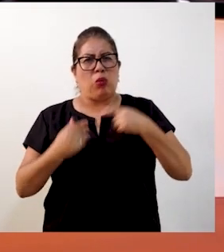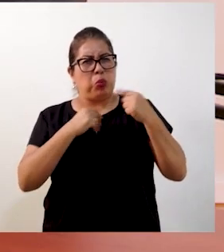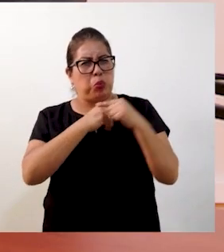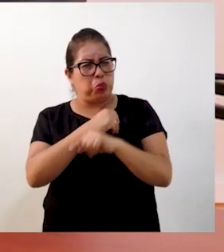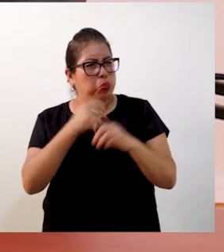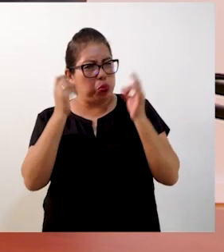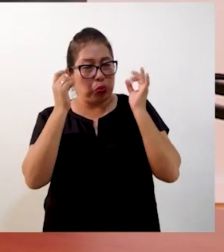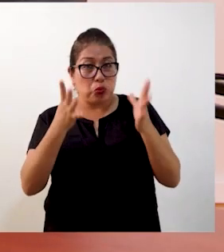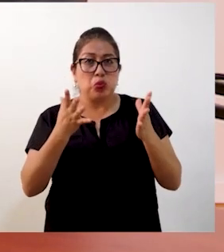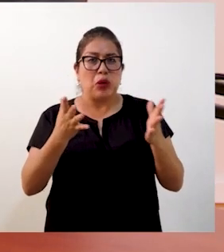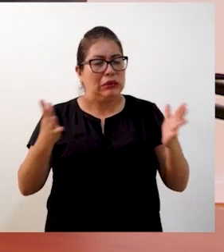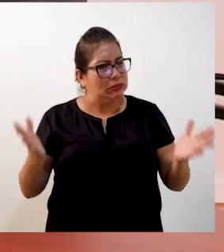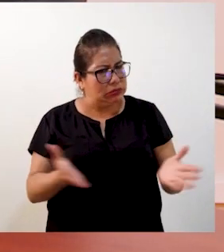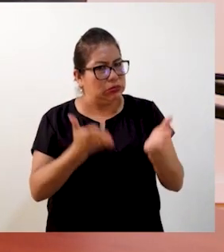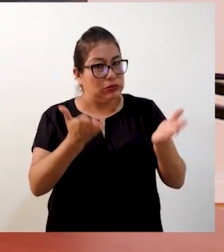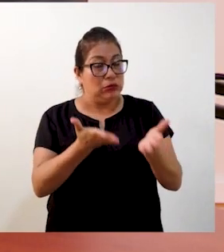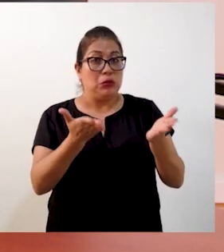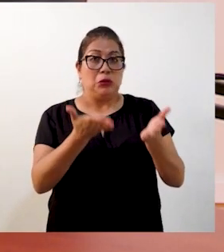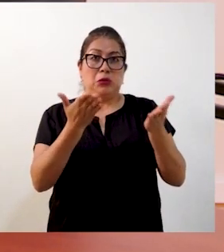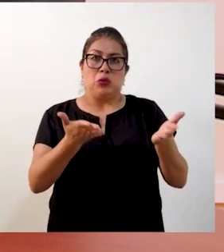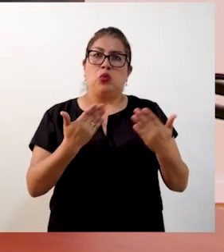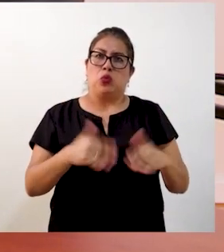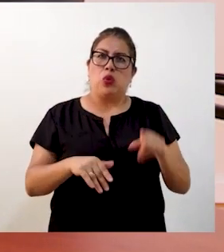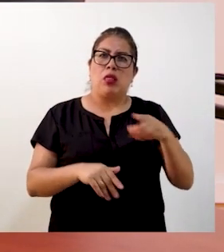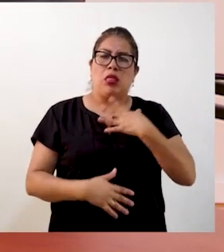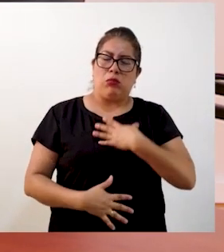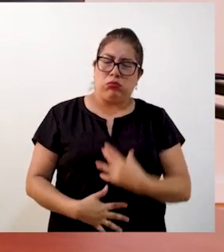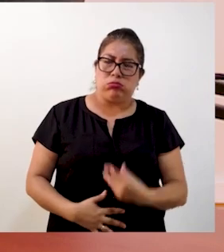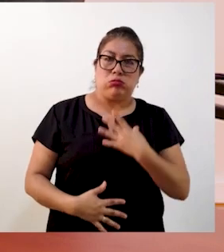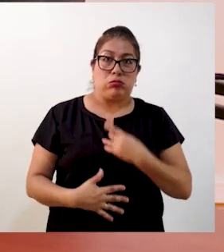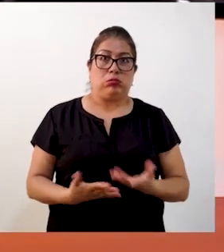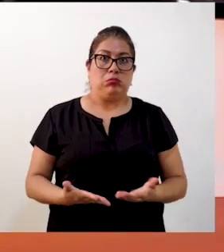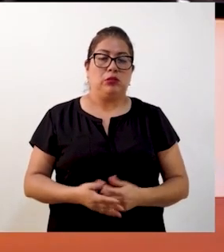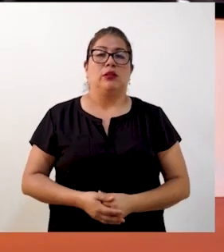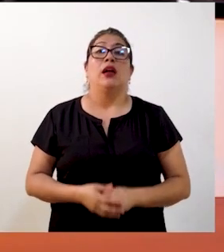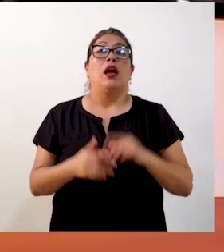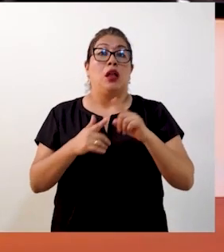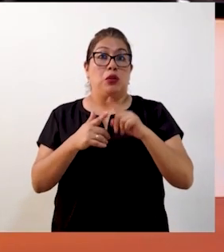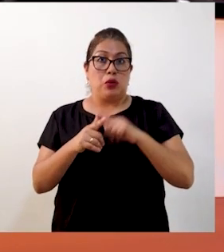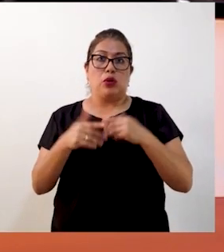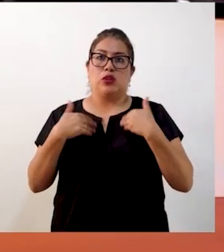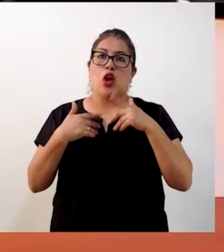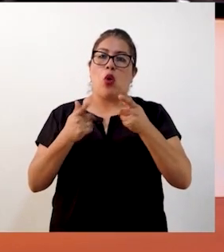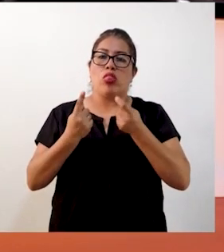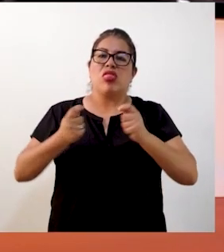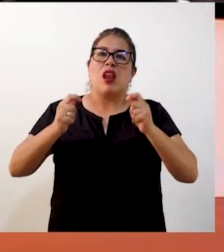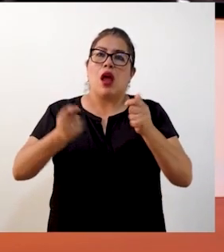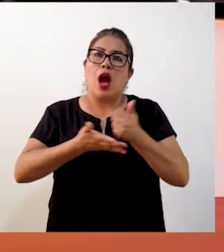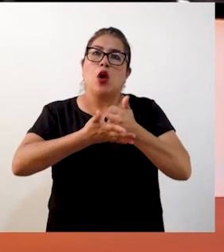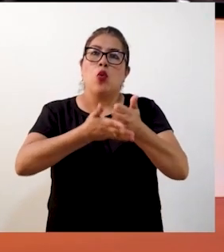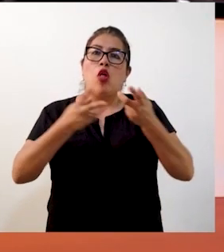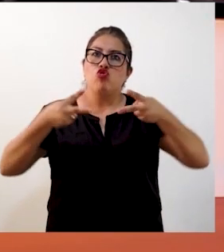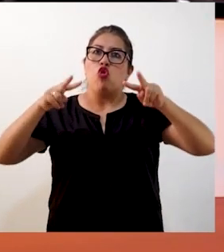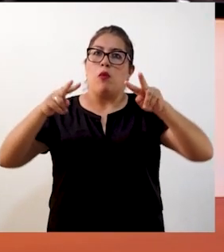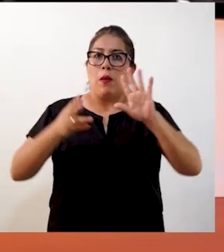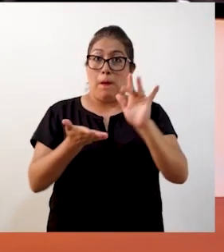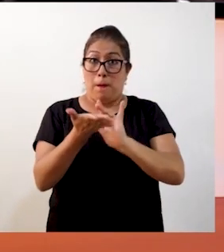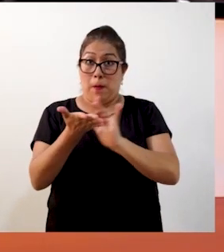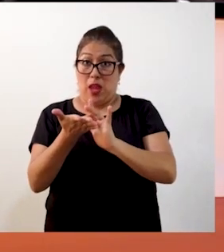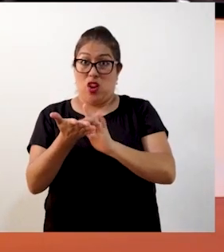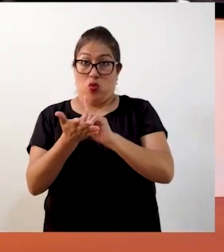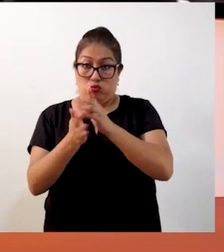de ese hoyo, ¿verdad? Profundo. Sale del hoyo profundo de la depresión. Entonces hay un tratamiento doble, por un lado